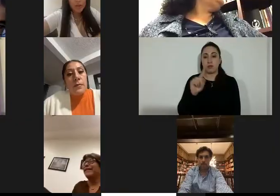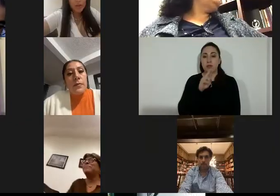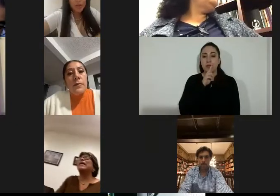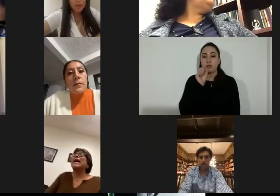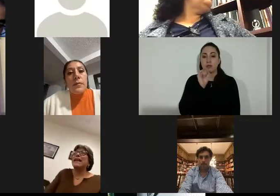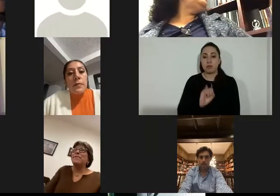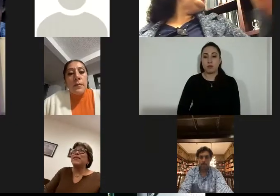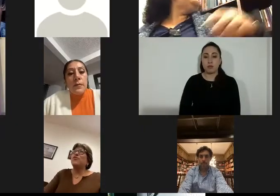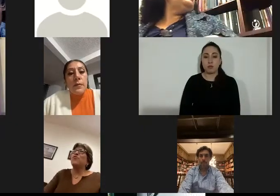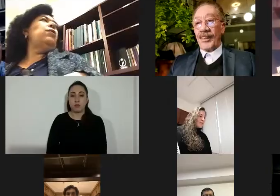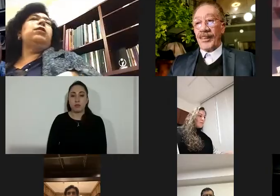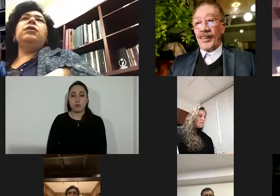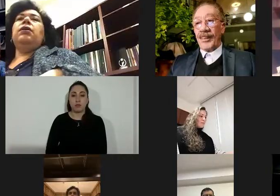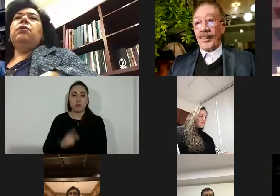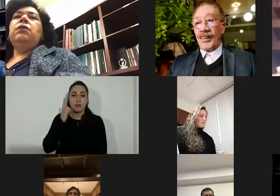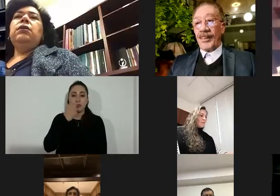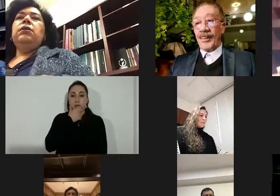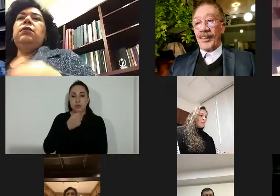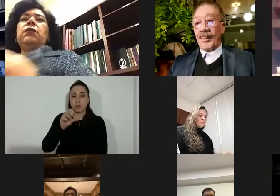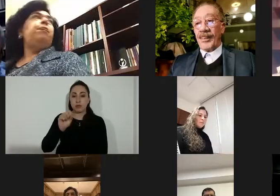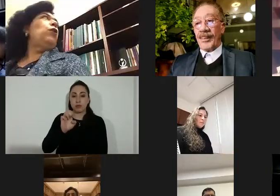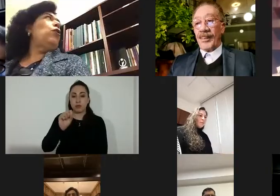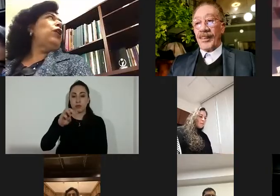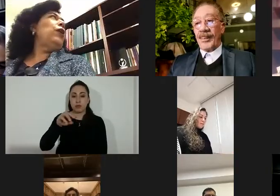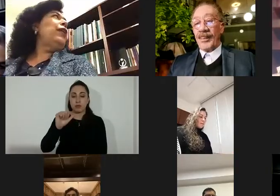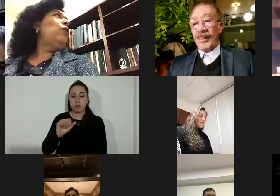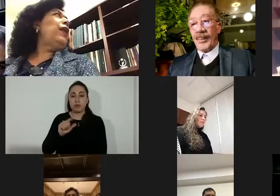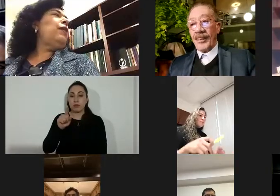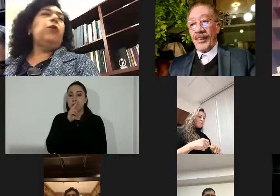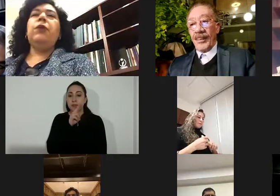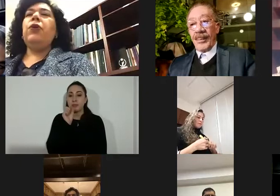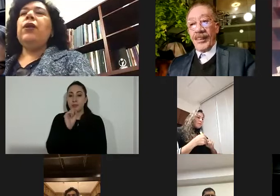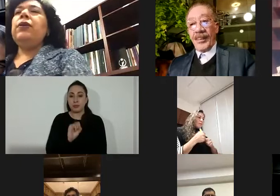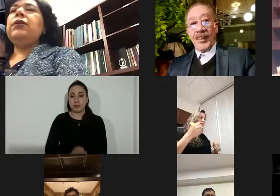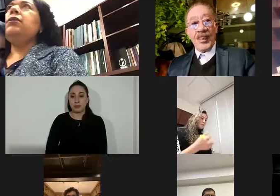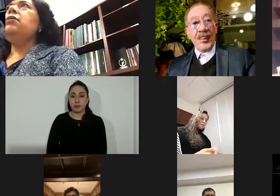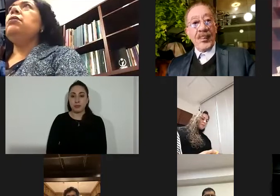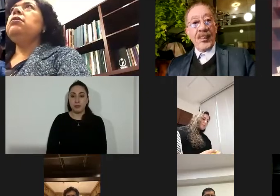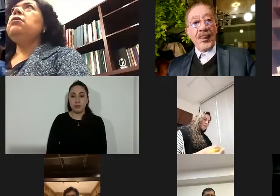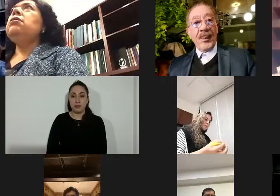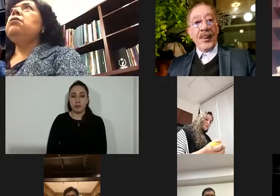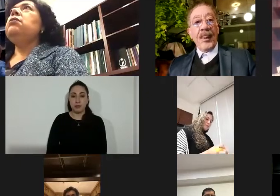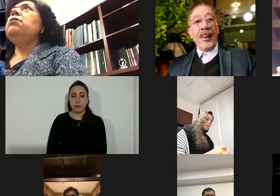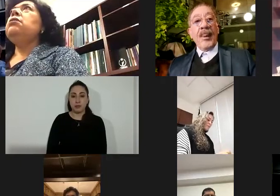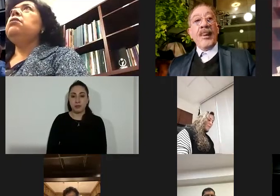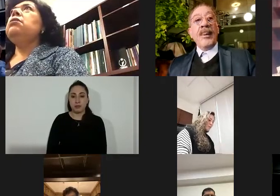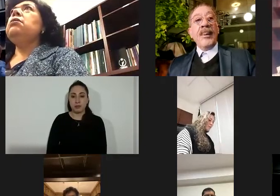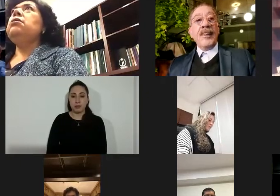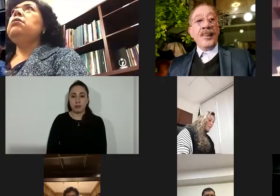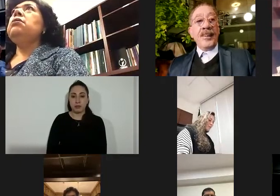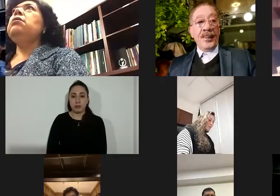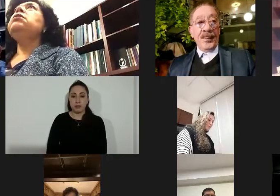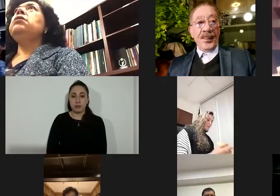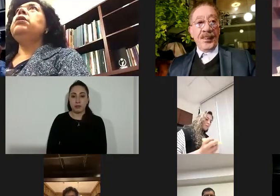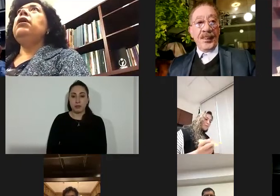Gracias, diputado. Diputado Jesús Esma Suárez. Jesús Esma, a favor. Muchas gracias, diputado, y para que quede en